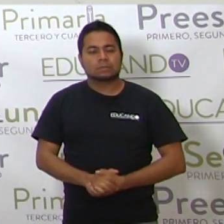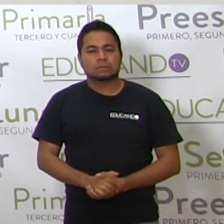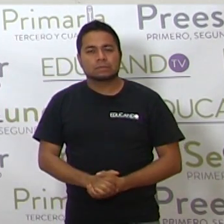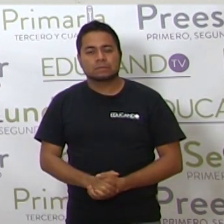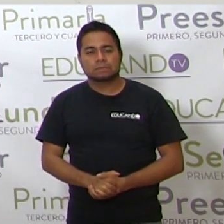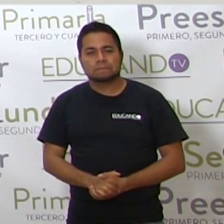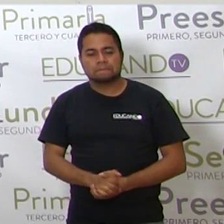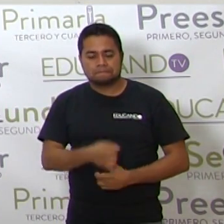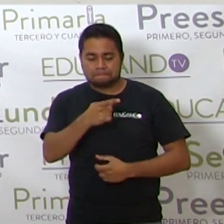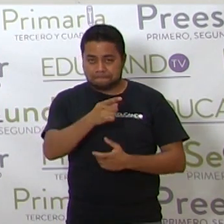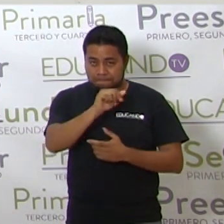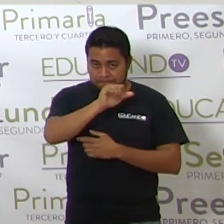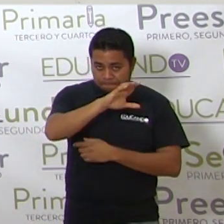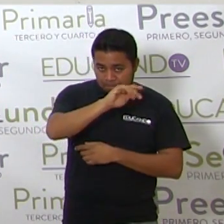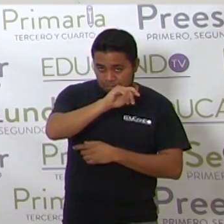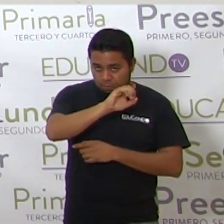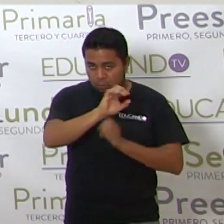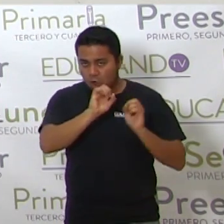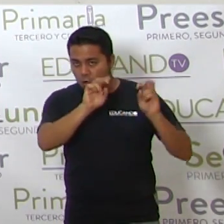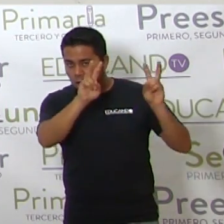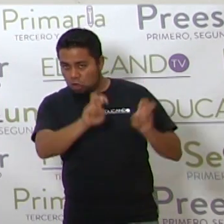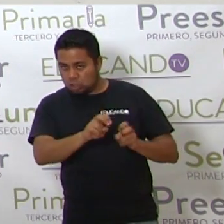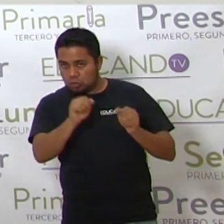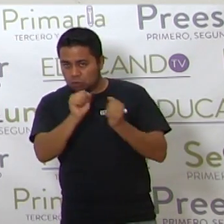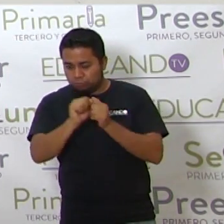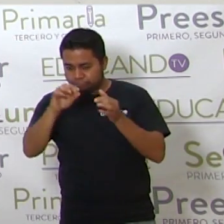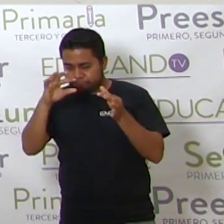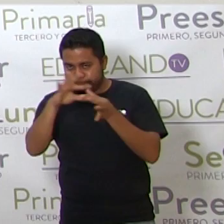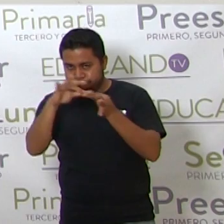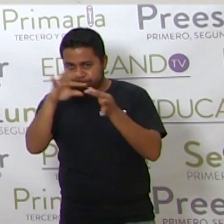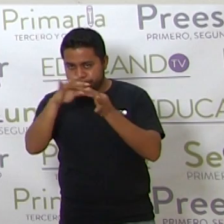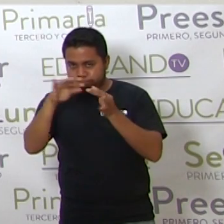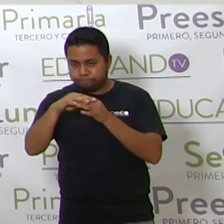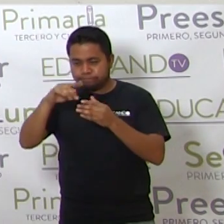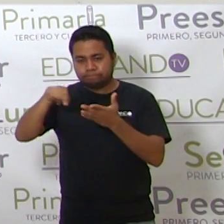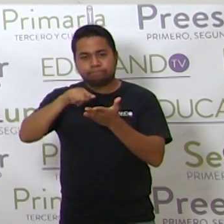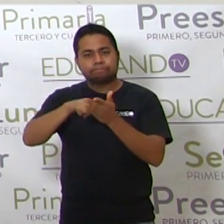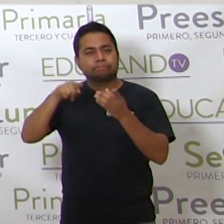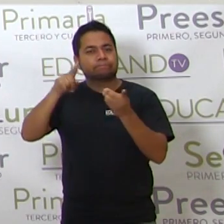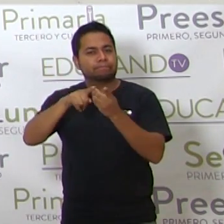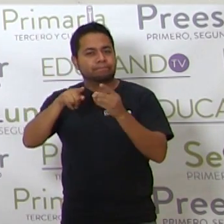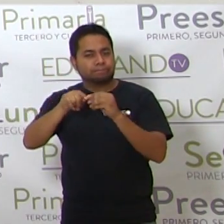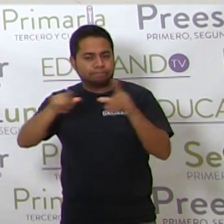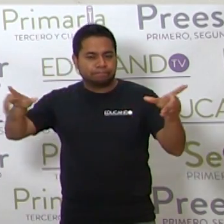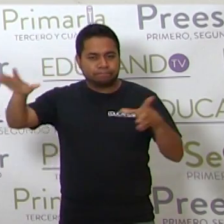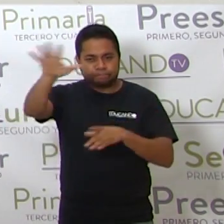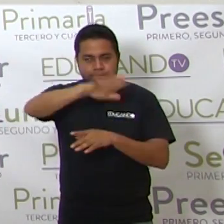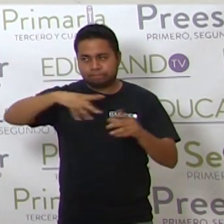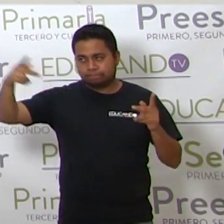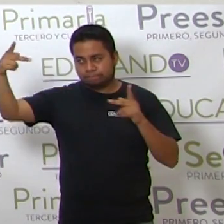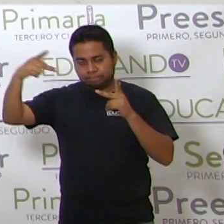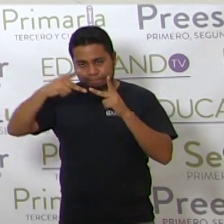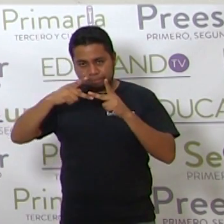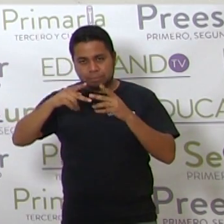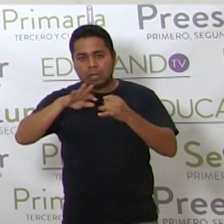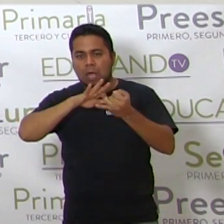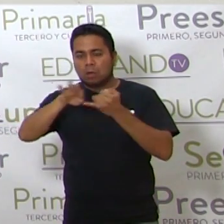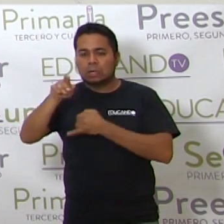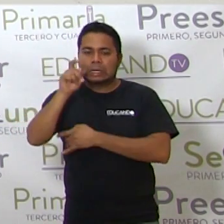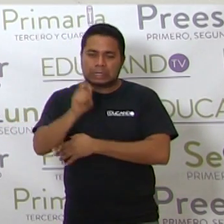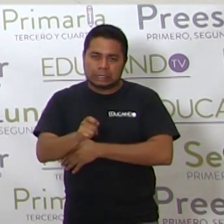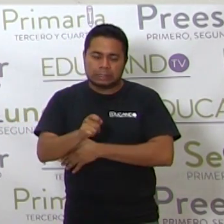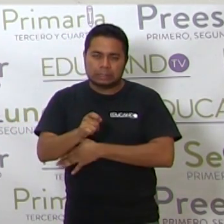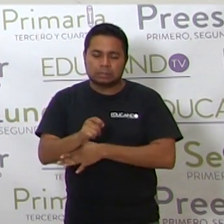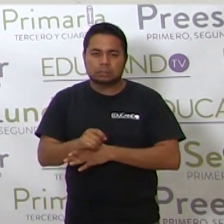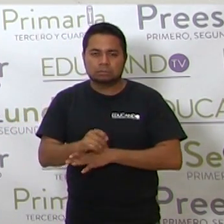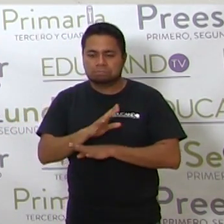dicho acto o título de acto con su descripción de su escenografía y por último como consecuencia lógica lo